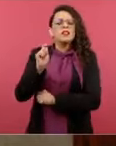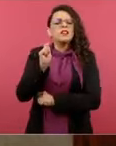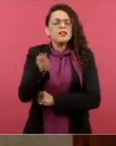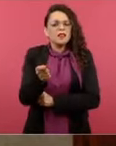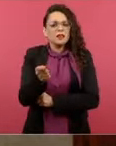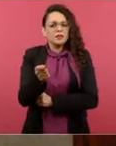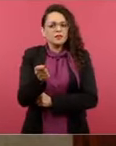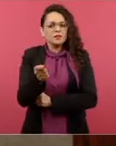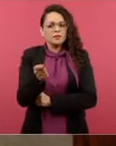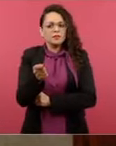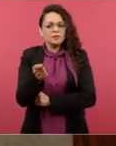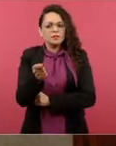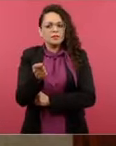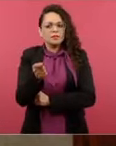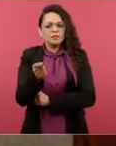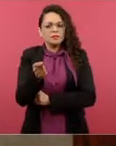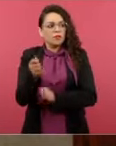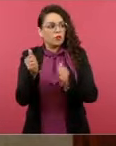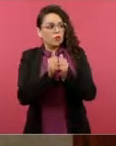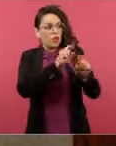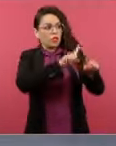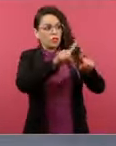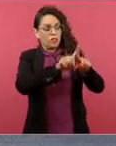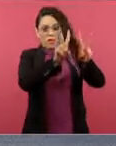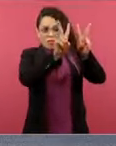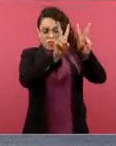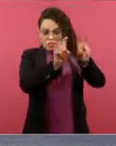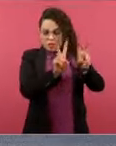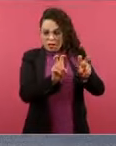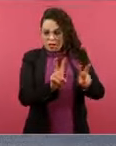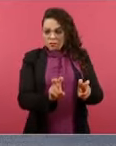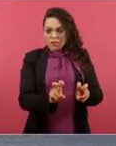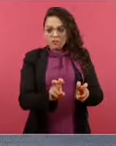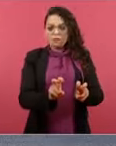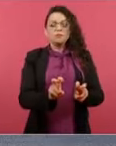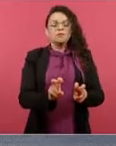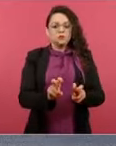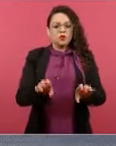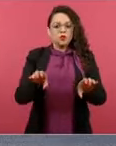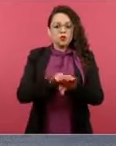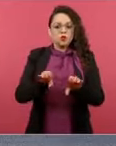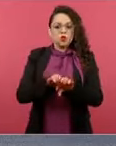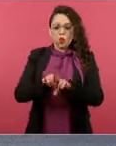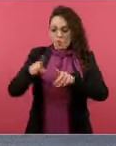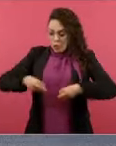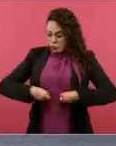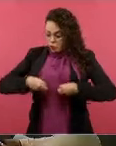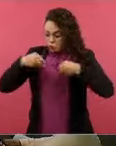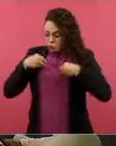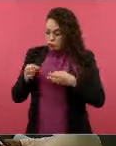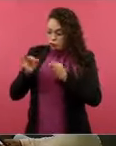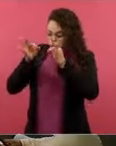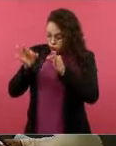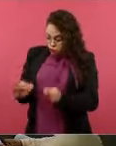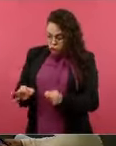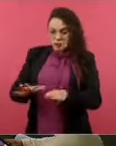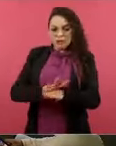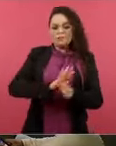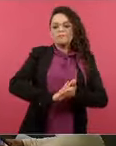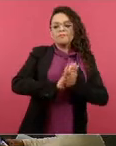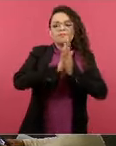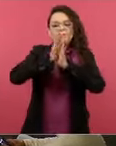reforma curricular que pueden transformar pequeñas realidades a partir de lo que ellos saben y lo